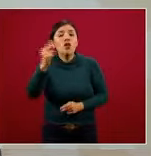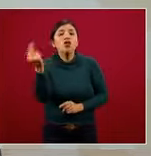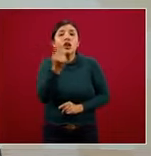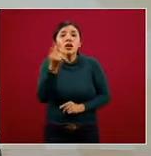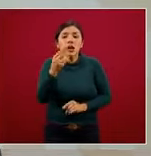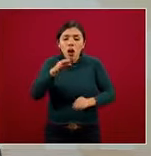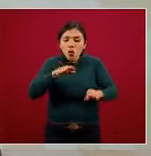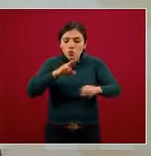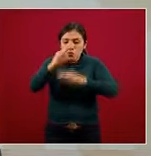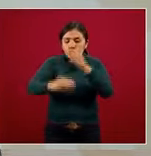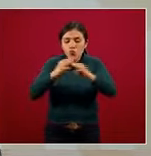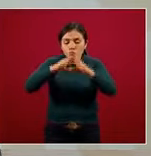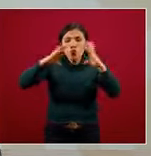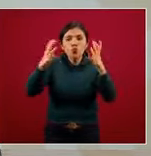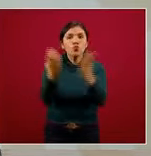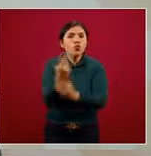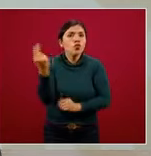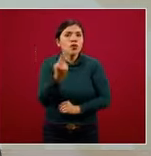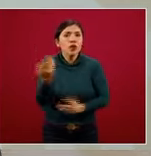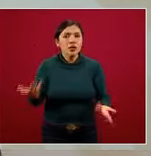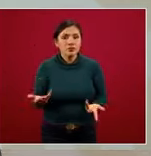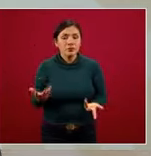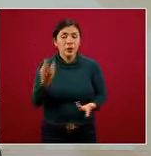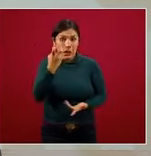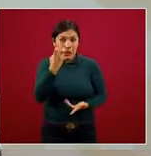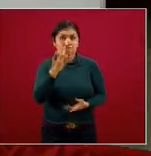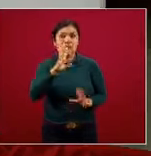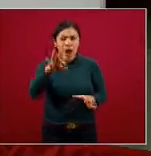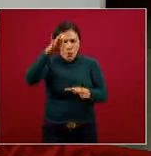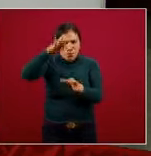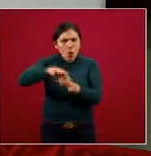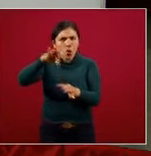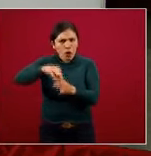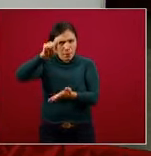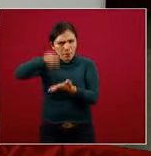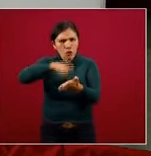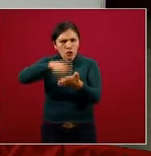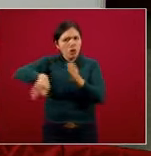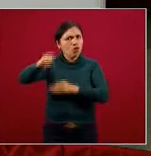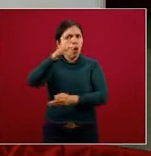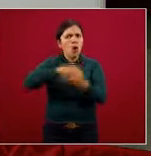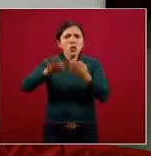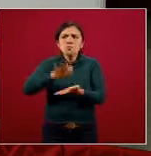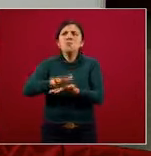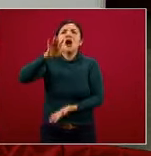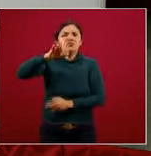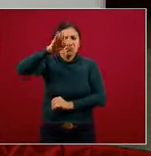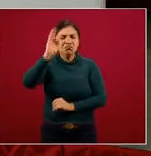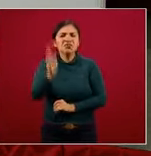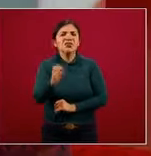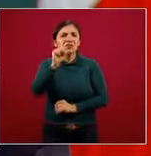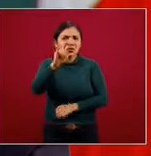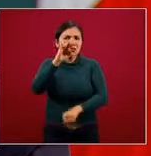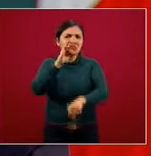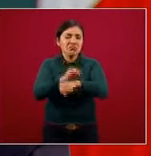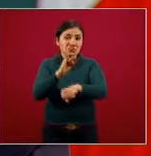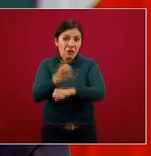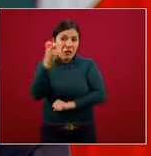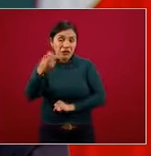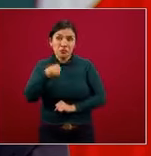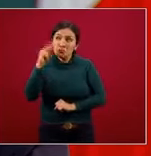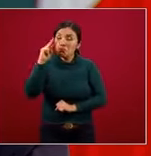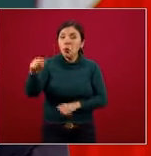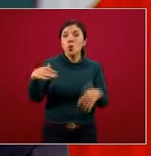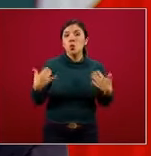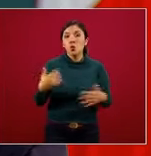poder económico. El pronunciamiento fue votado y avalado por amplísima mayoría, lo cual considero que es